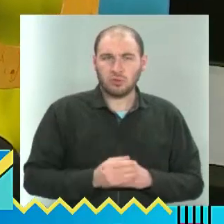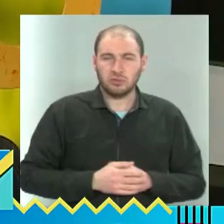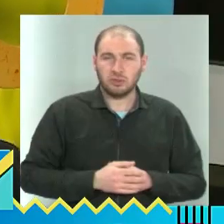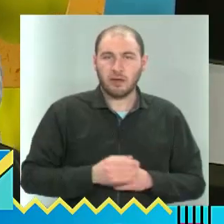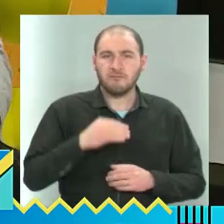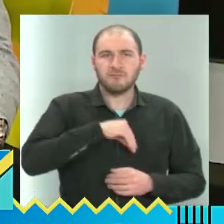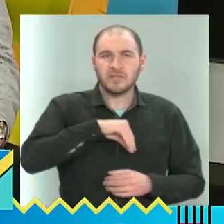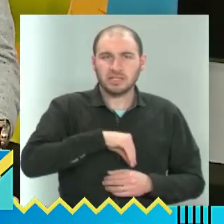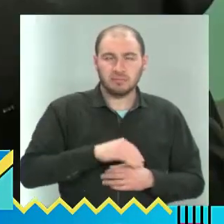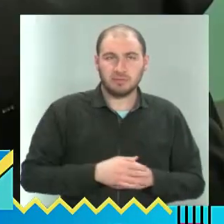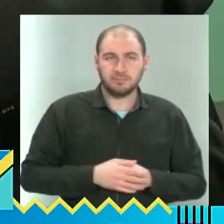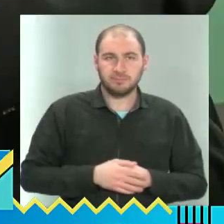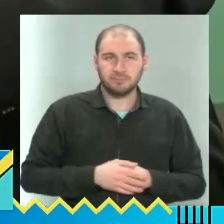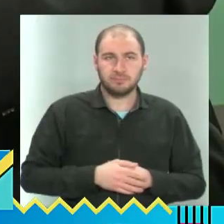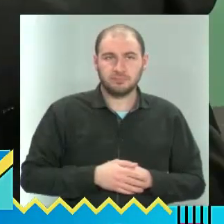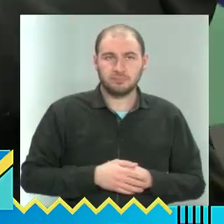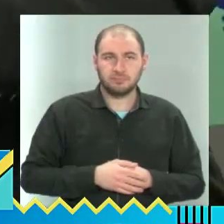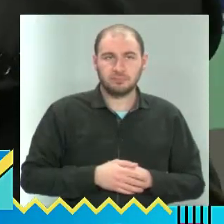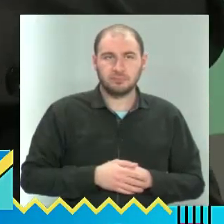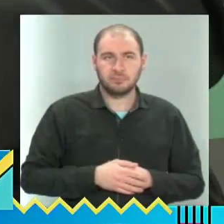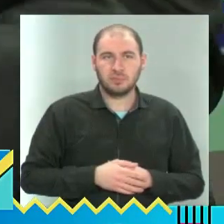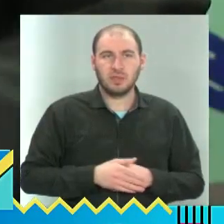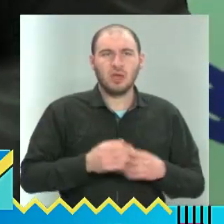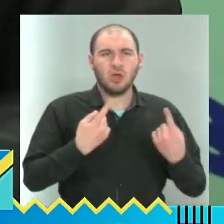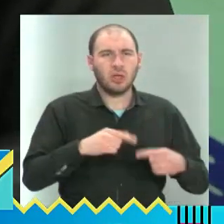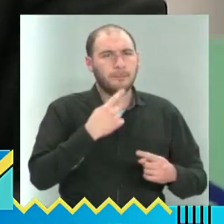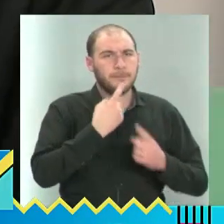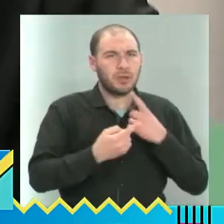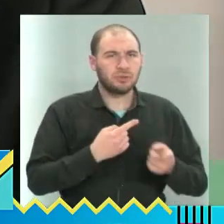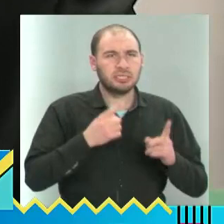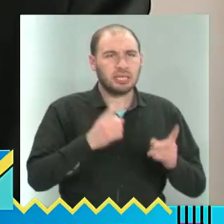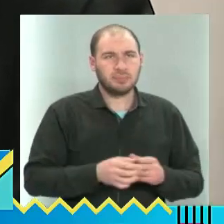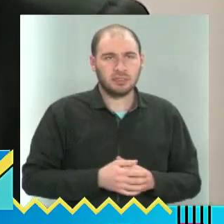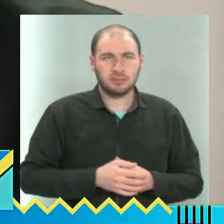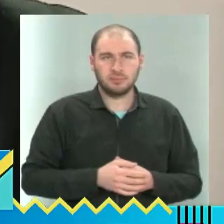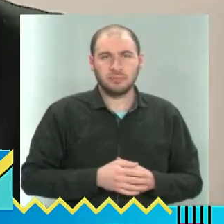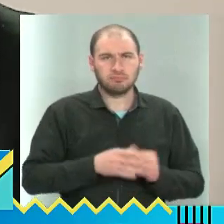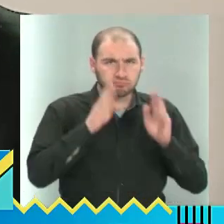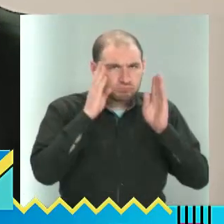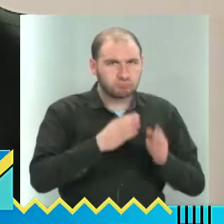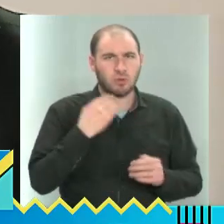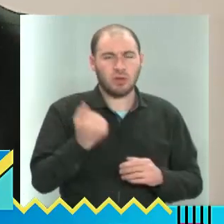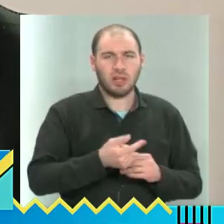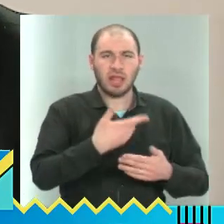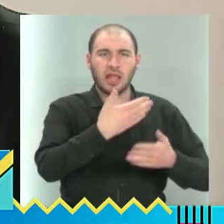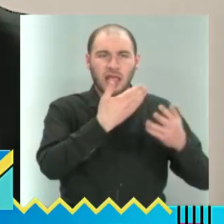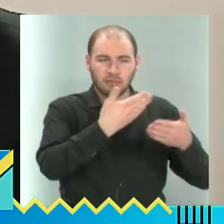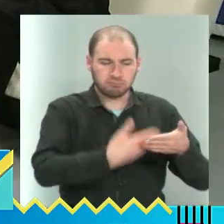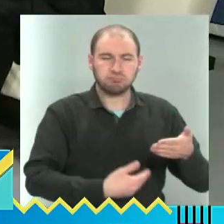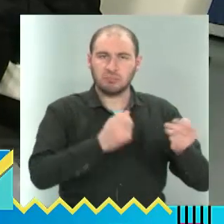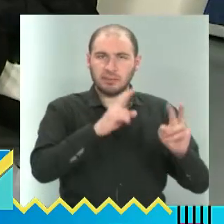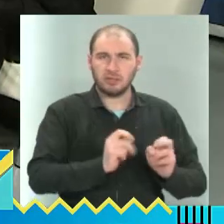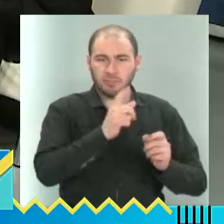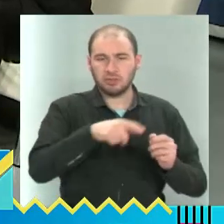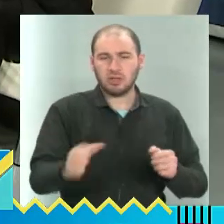como una víctima. Sí, y algo que quería consultarles también es, y que se hace mucho hincapié en los estudios que se hacen con respecto a